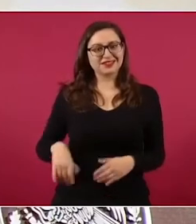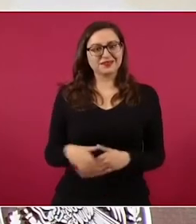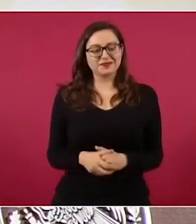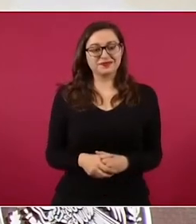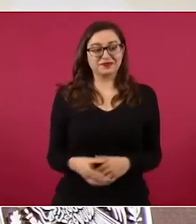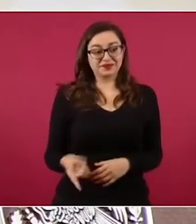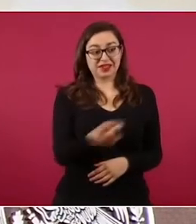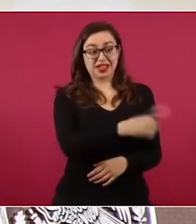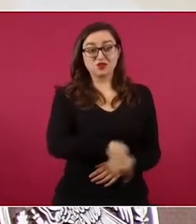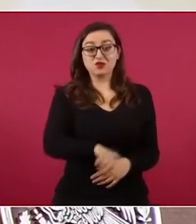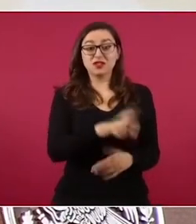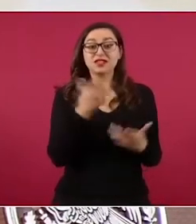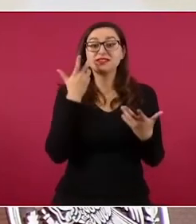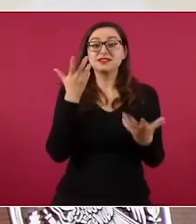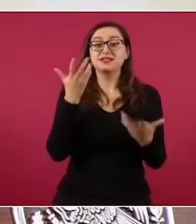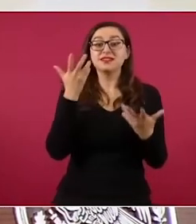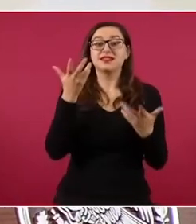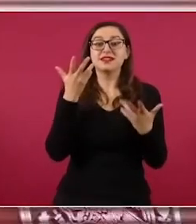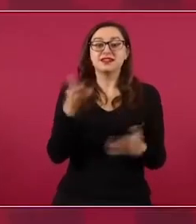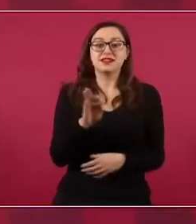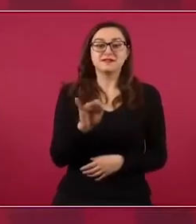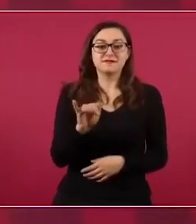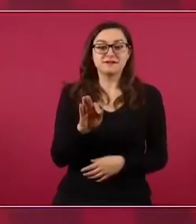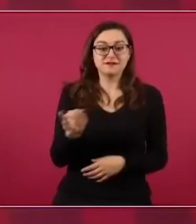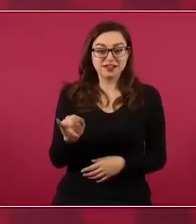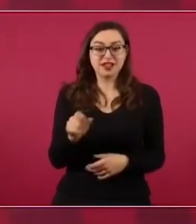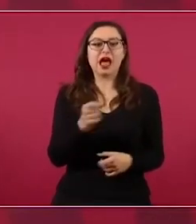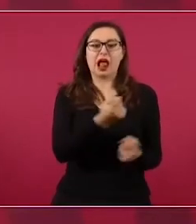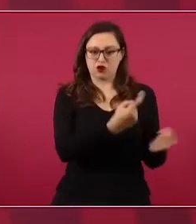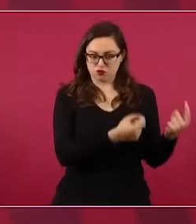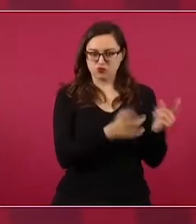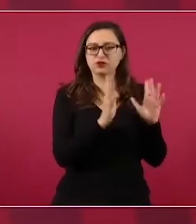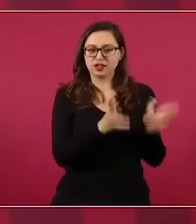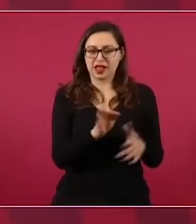aspirantes a fifís,